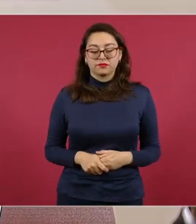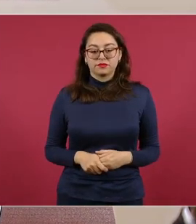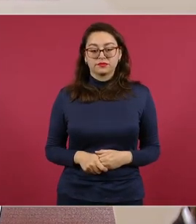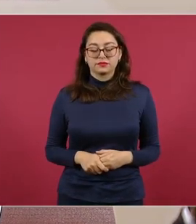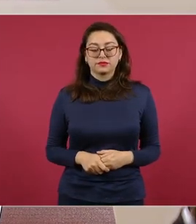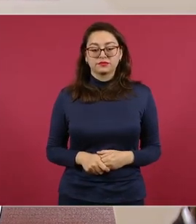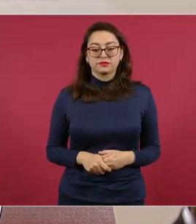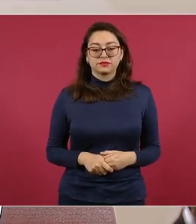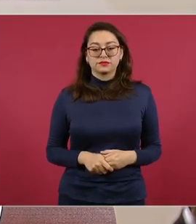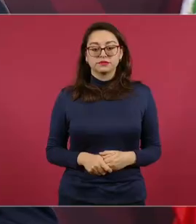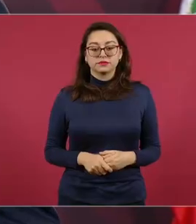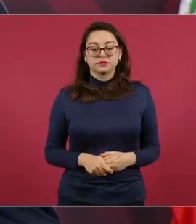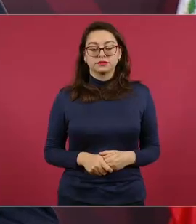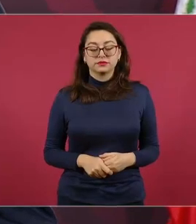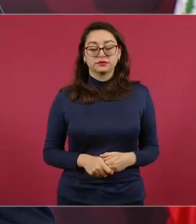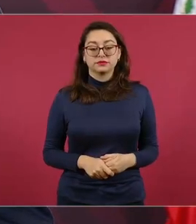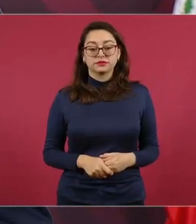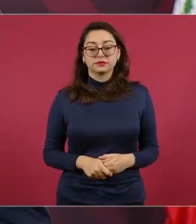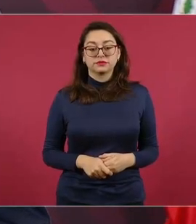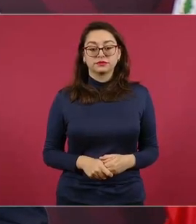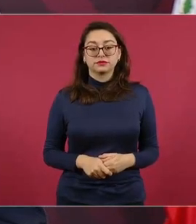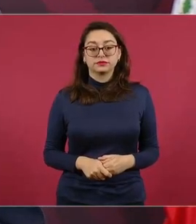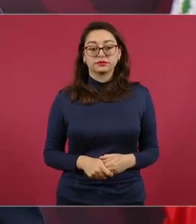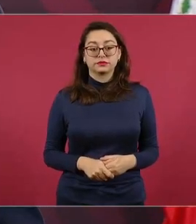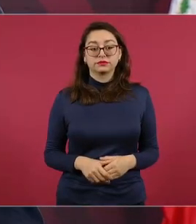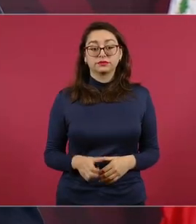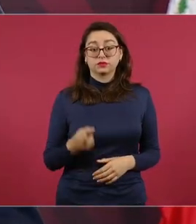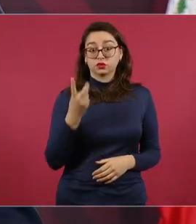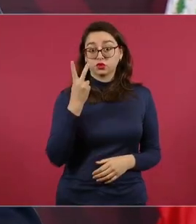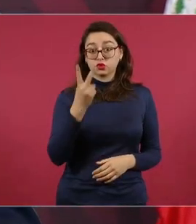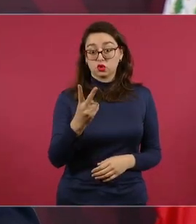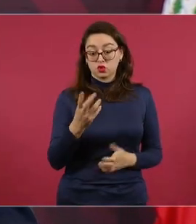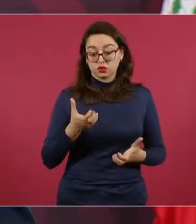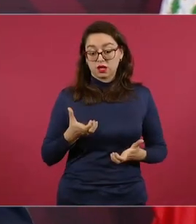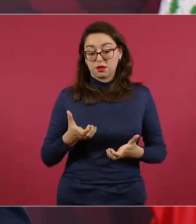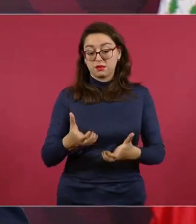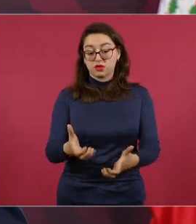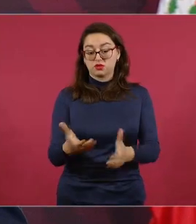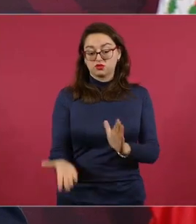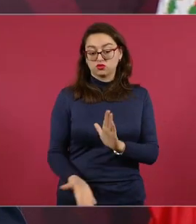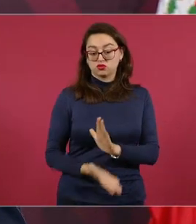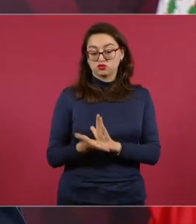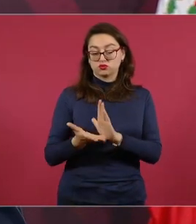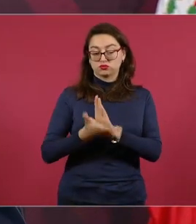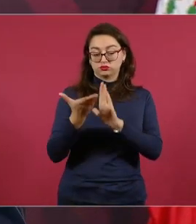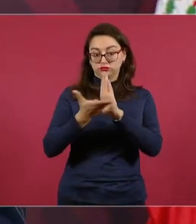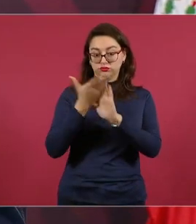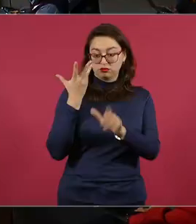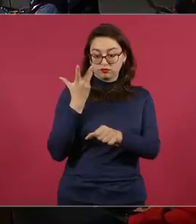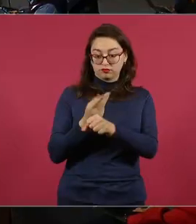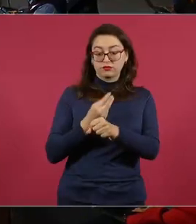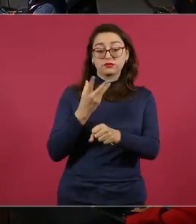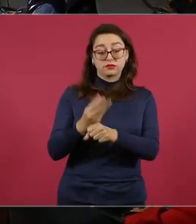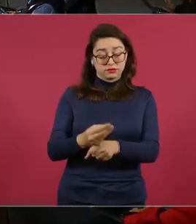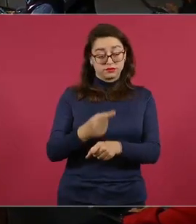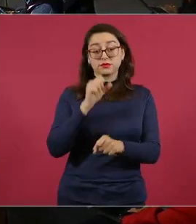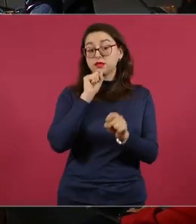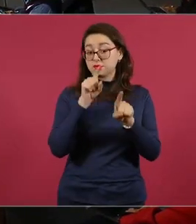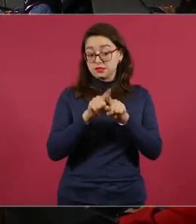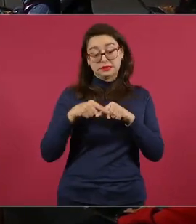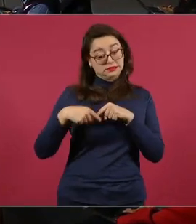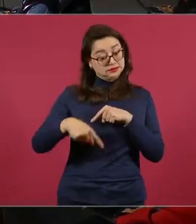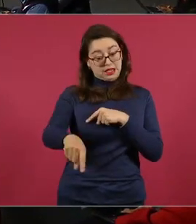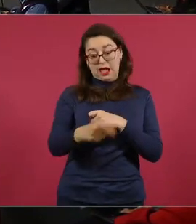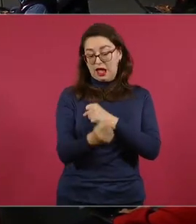a los ERIs. Y dos caminos que tenemos que terminar antes de concluir.